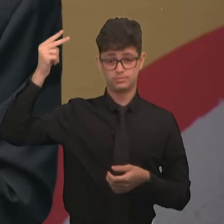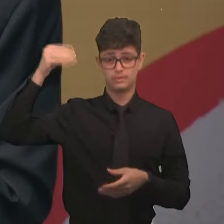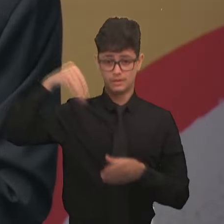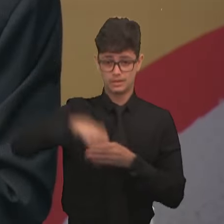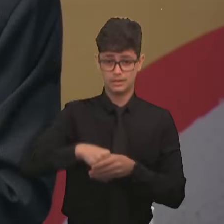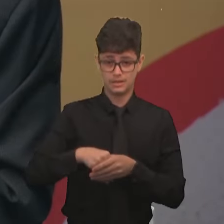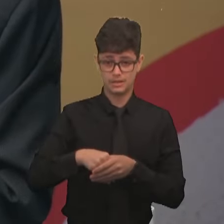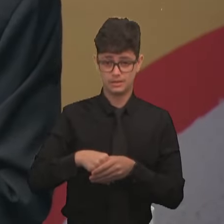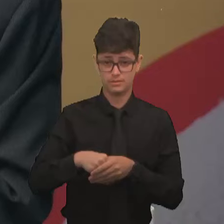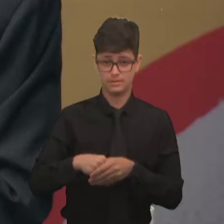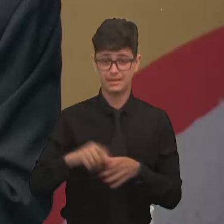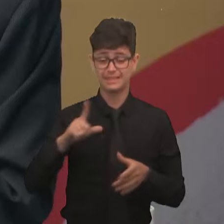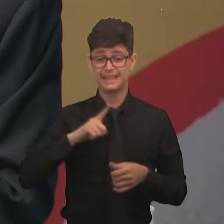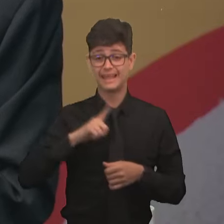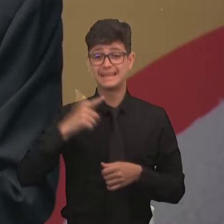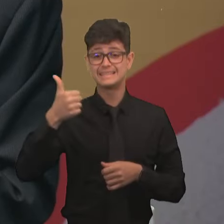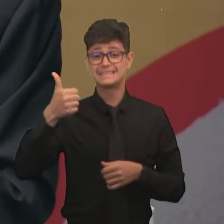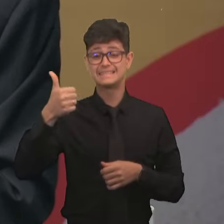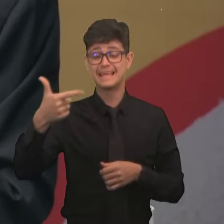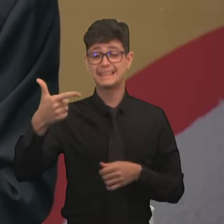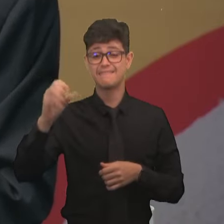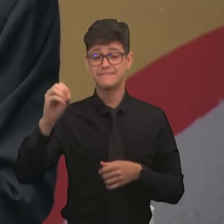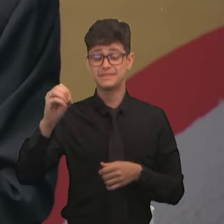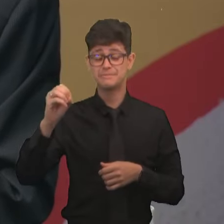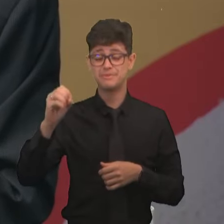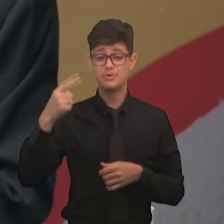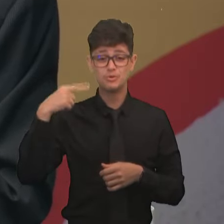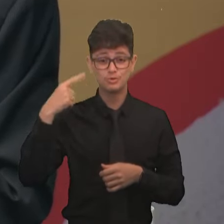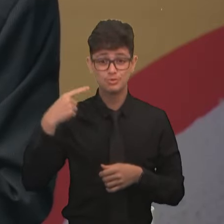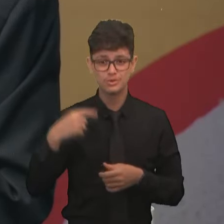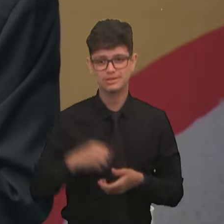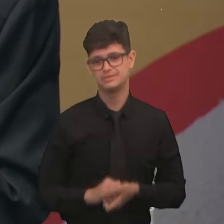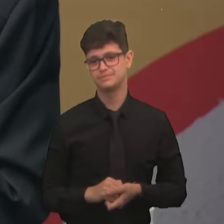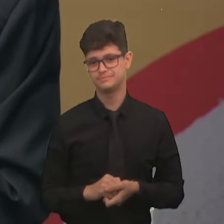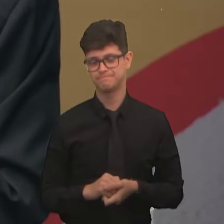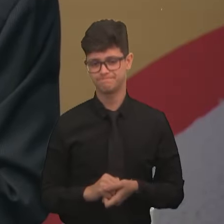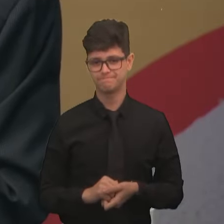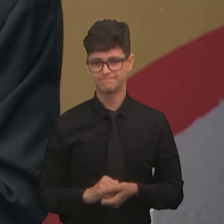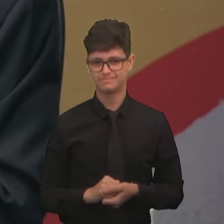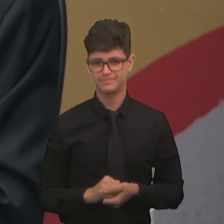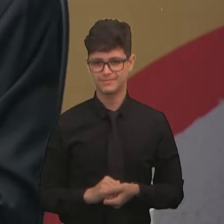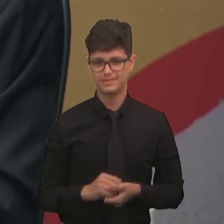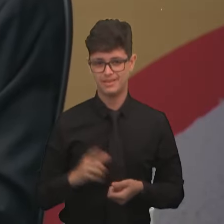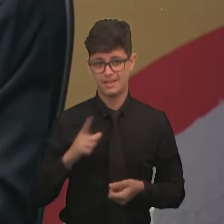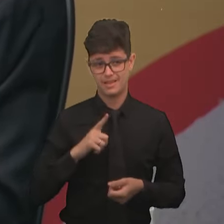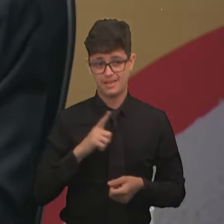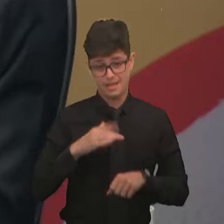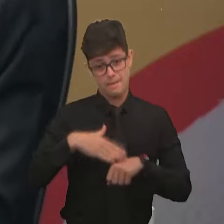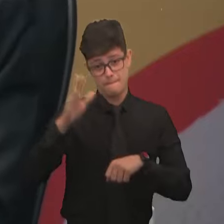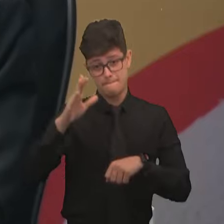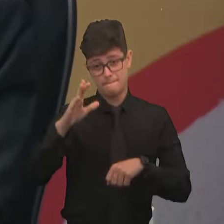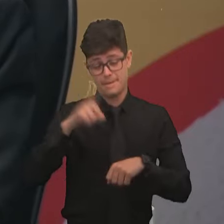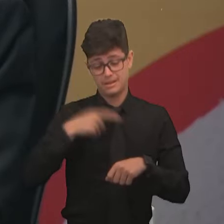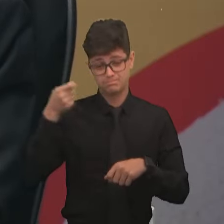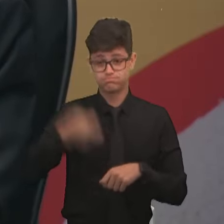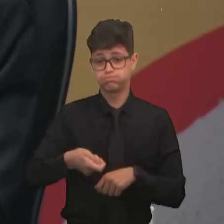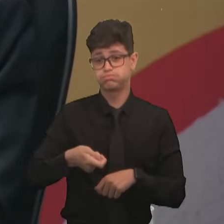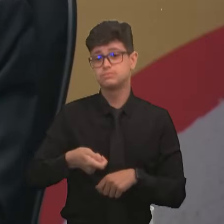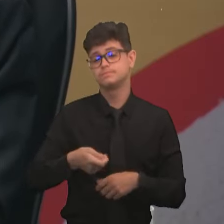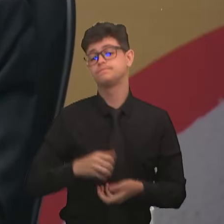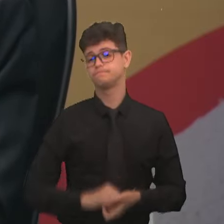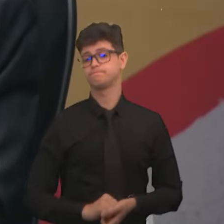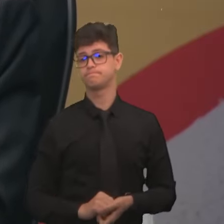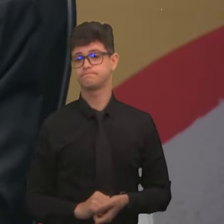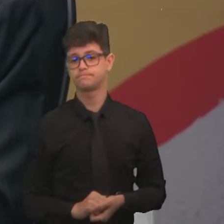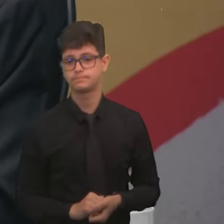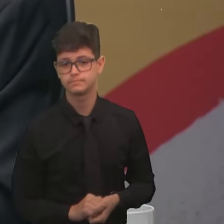China y que a su vez tienen 120 mil jueces. La vida del judicial, nosotros tenemos 18, es mucho más